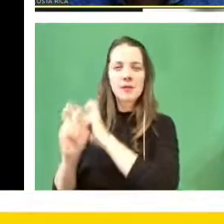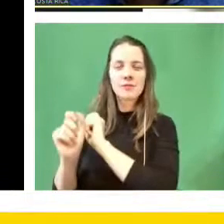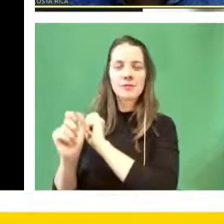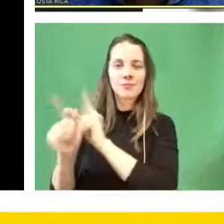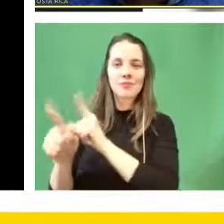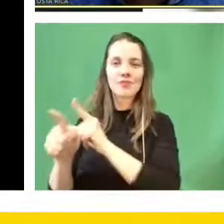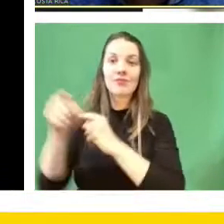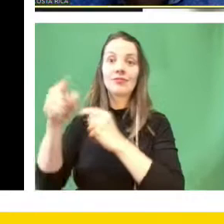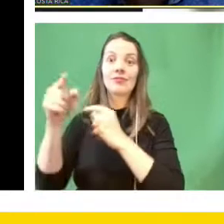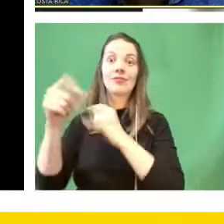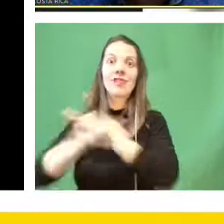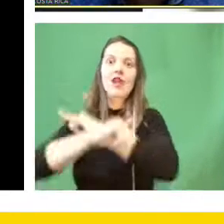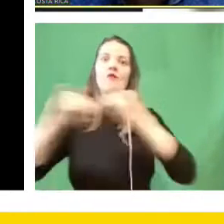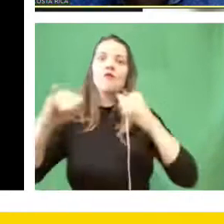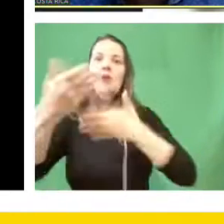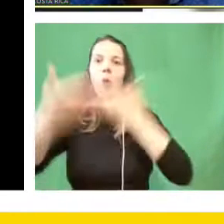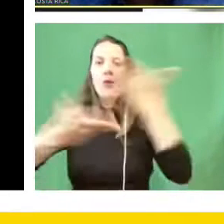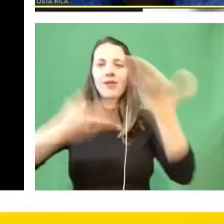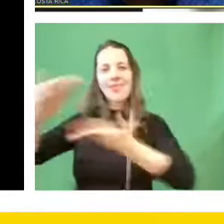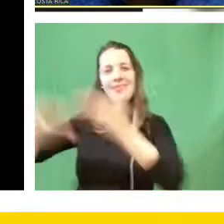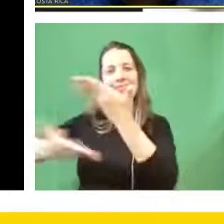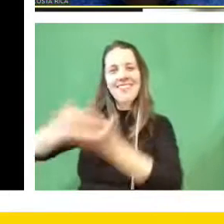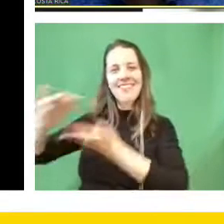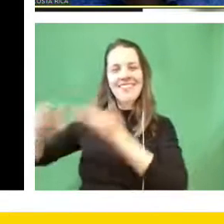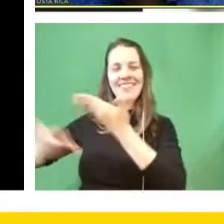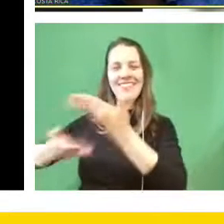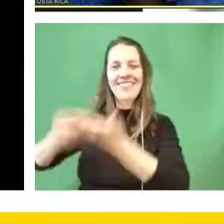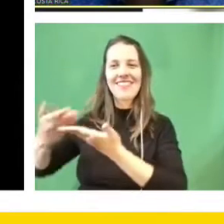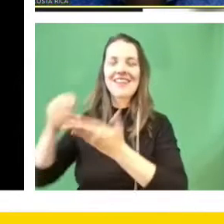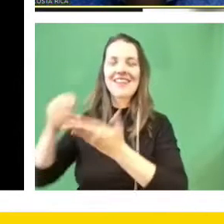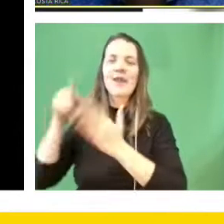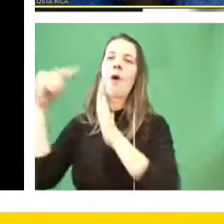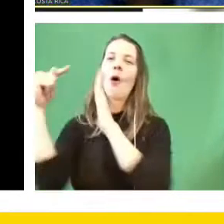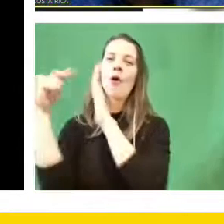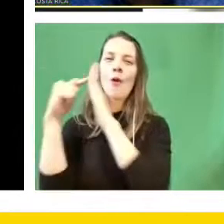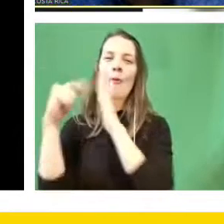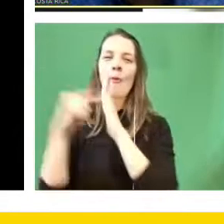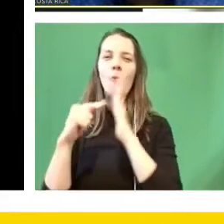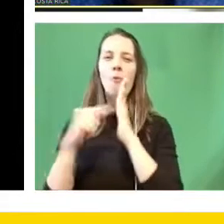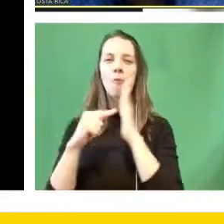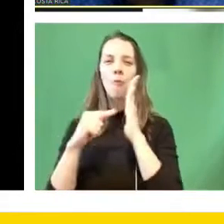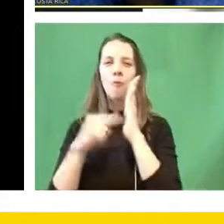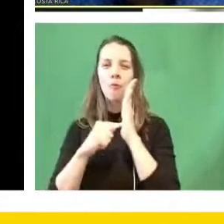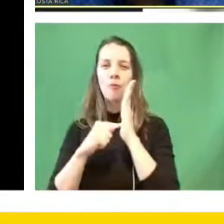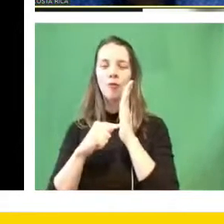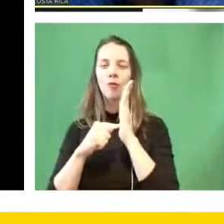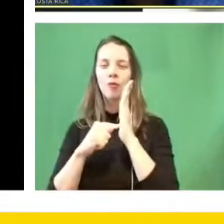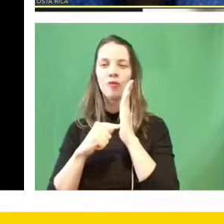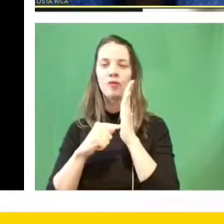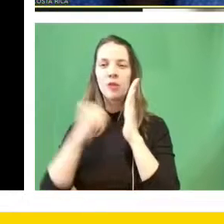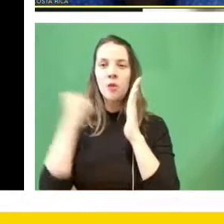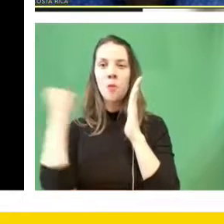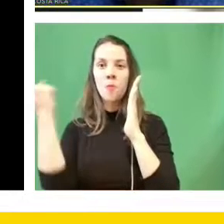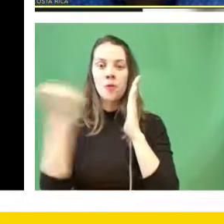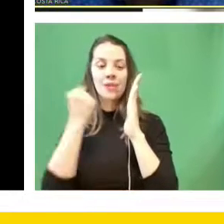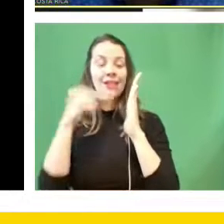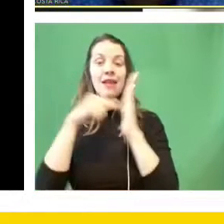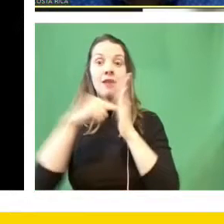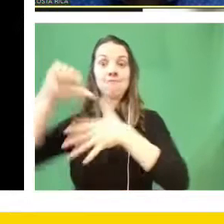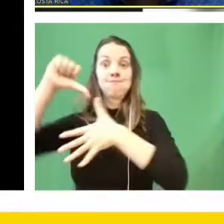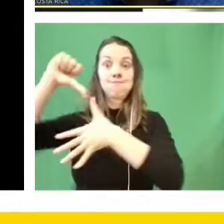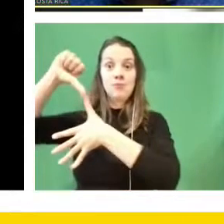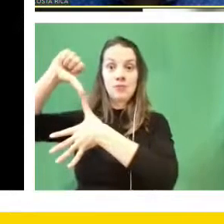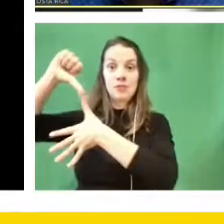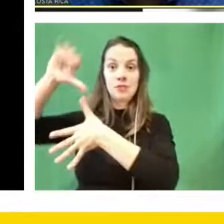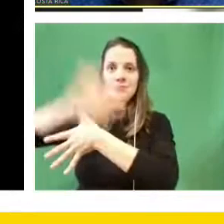buenas prácticas, que es una de las líneas estratégicas, una de las líneas de acción de la red Iberoamericana de Accesibilidad Universal nos permite